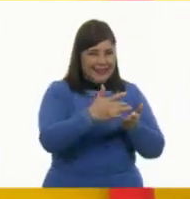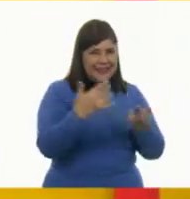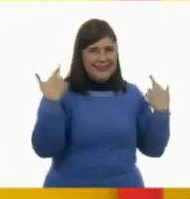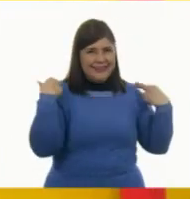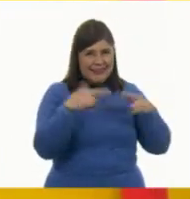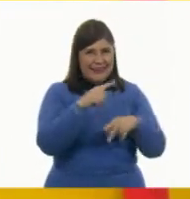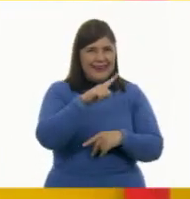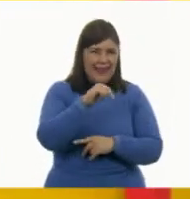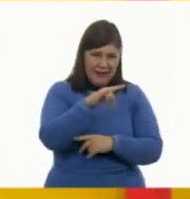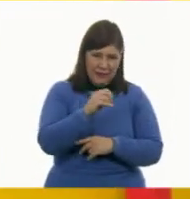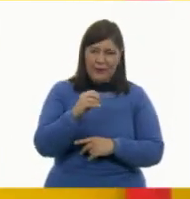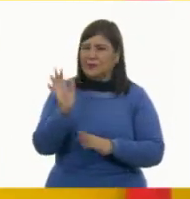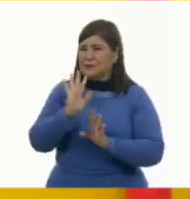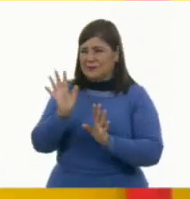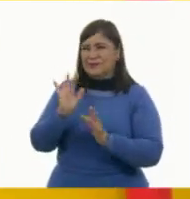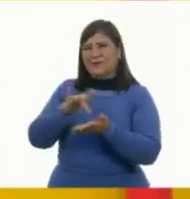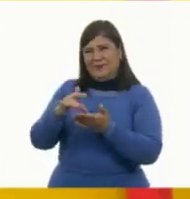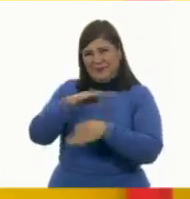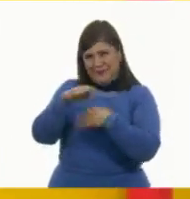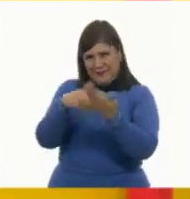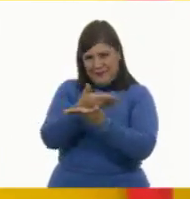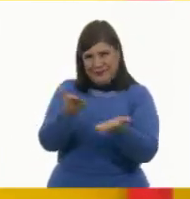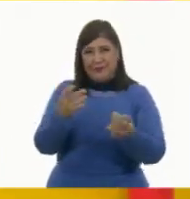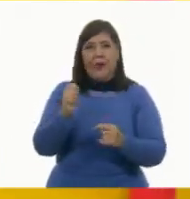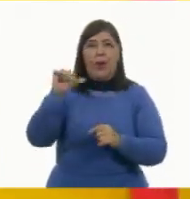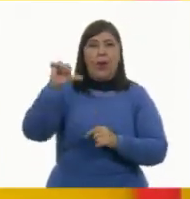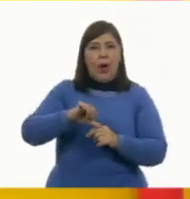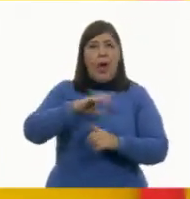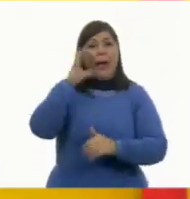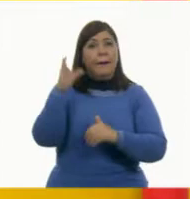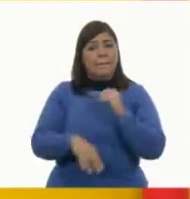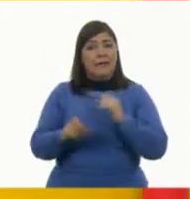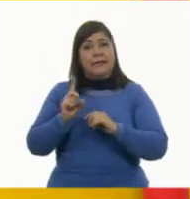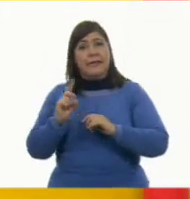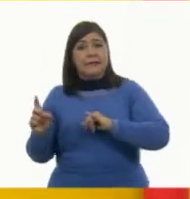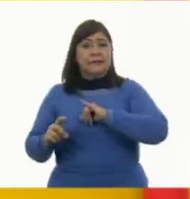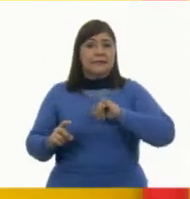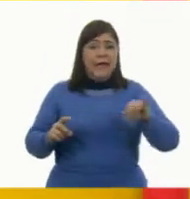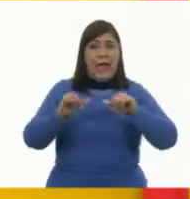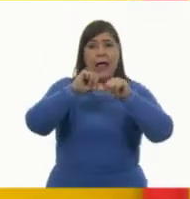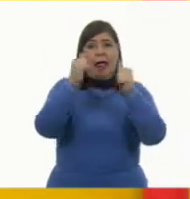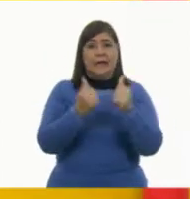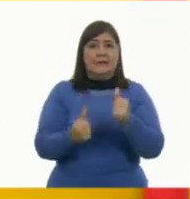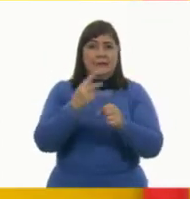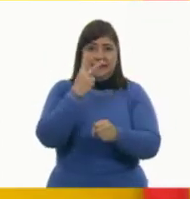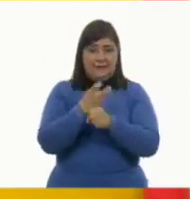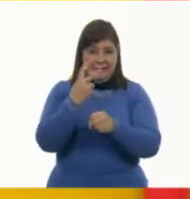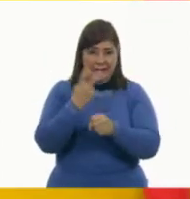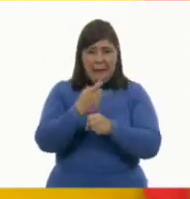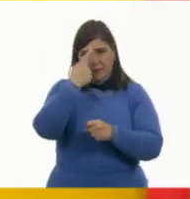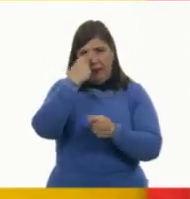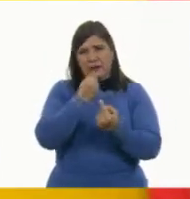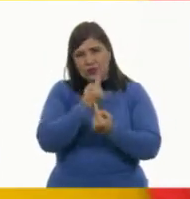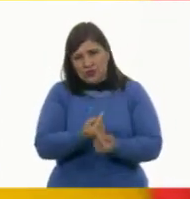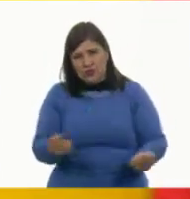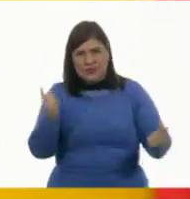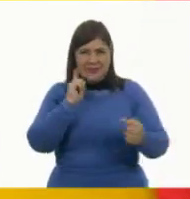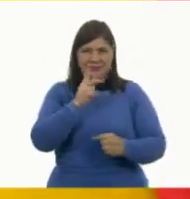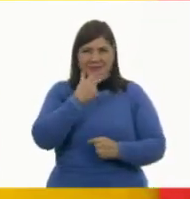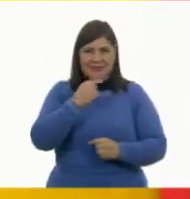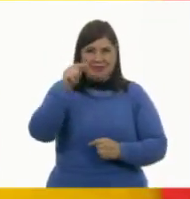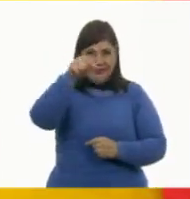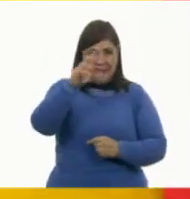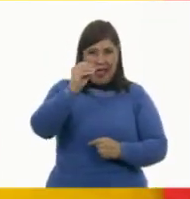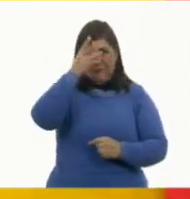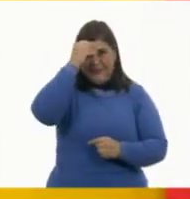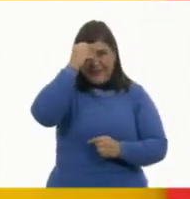gracias a todos. Por hoy hemos terminado con Derecha o Izquierda de Artes de Segundo Grado de Primaria para las niñas y los niños de Aprende en